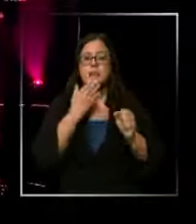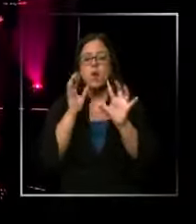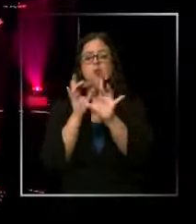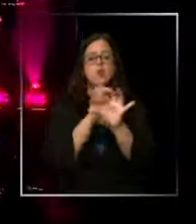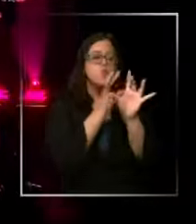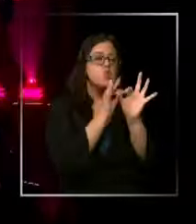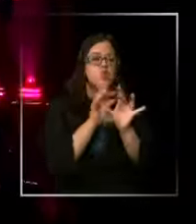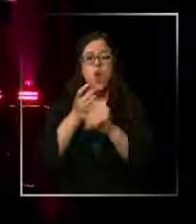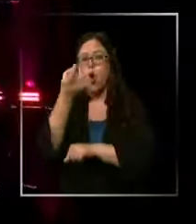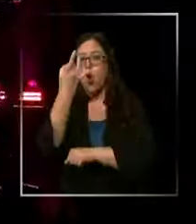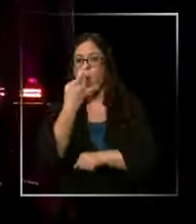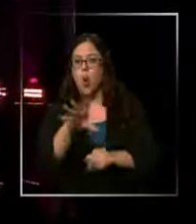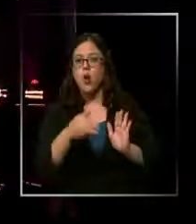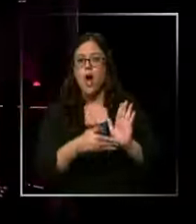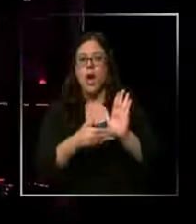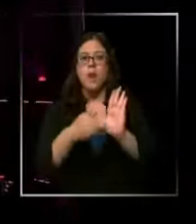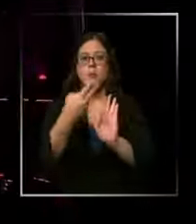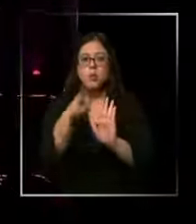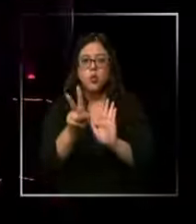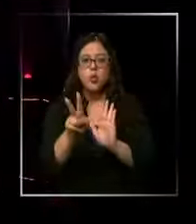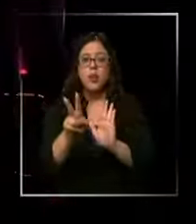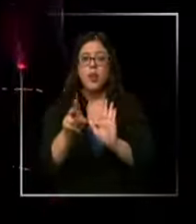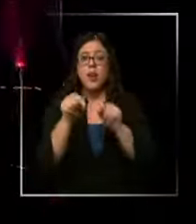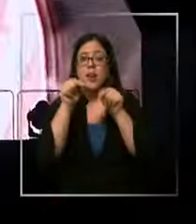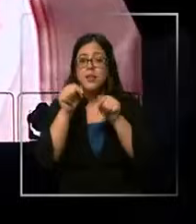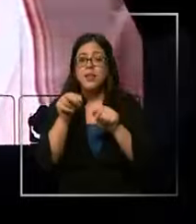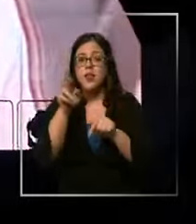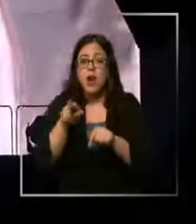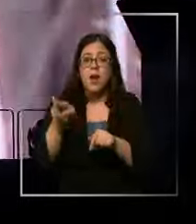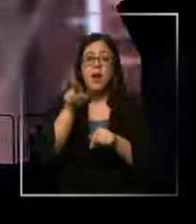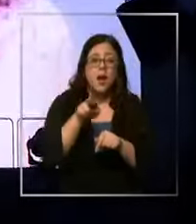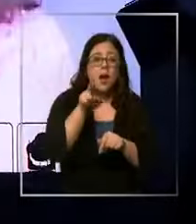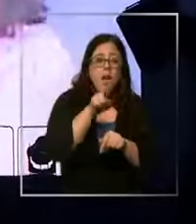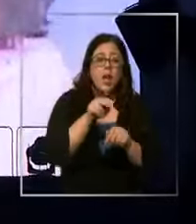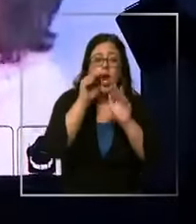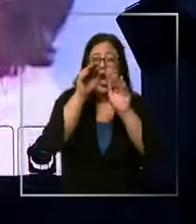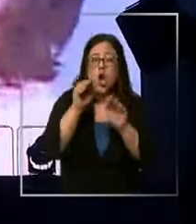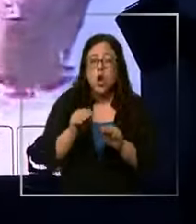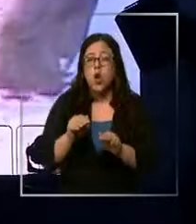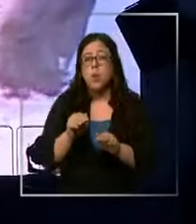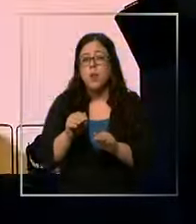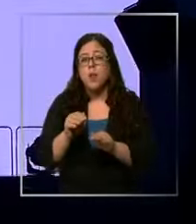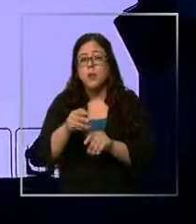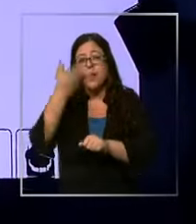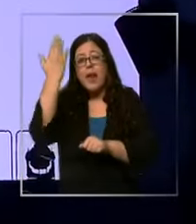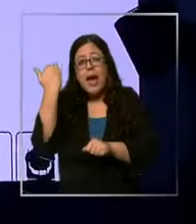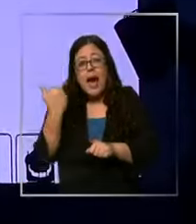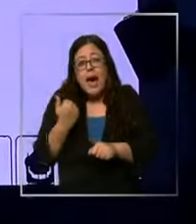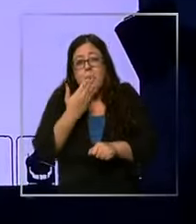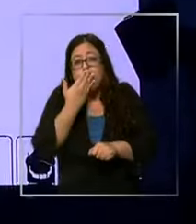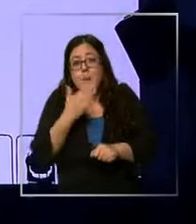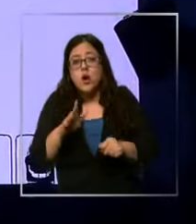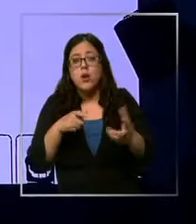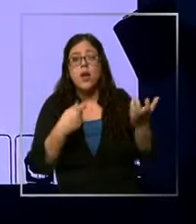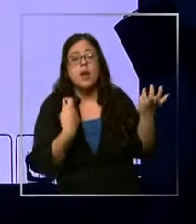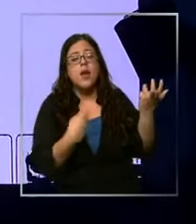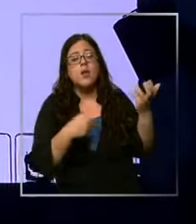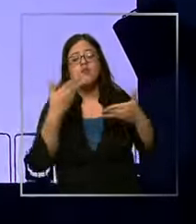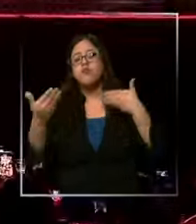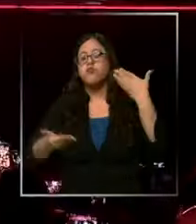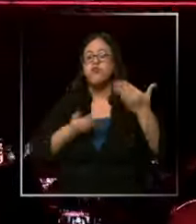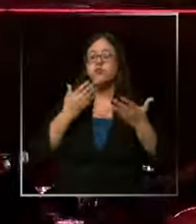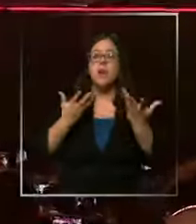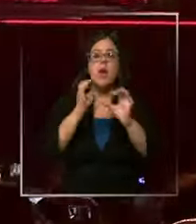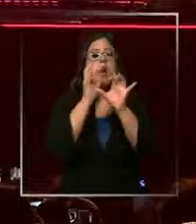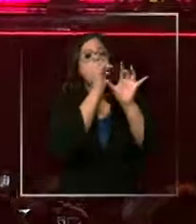dan un sello único a su espectáculo. Un show que repasó lo mejor de la carrera del Azteca, desde sus recordados boleros, pasando por